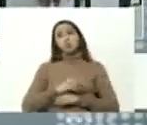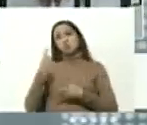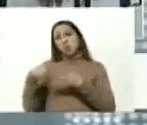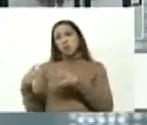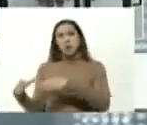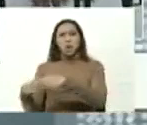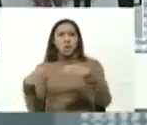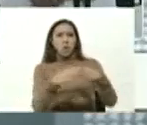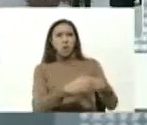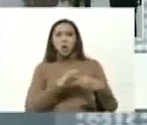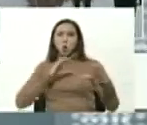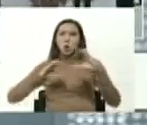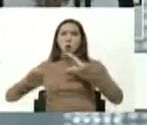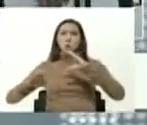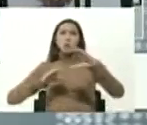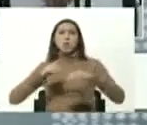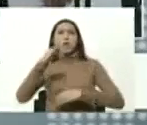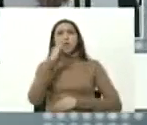Quiero con esto